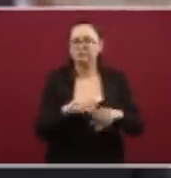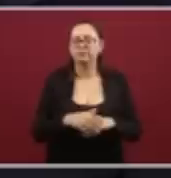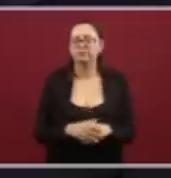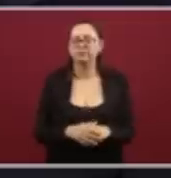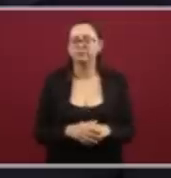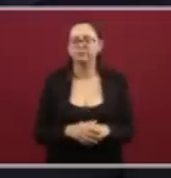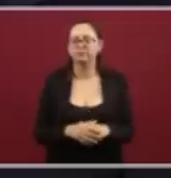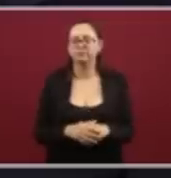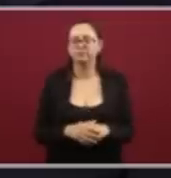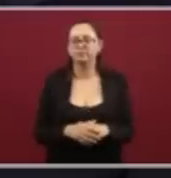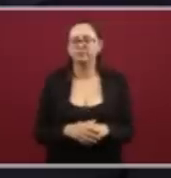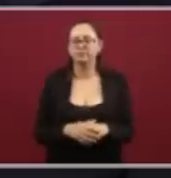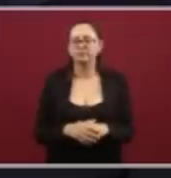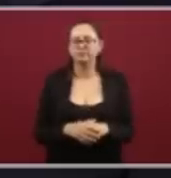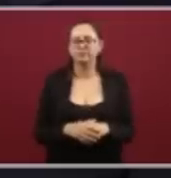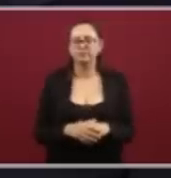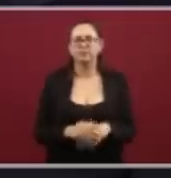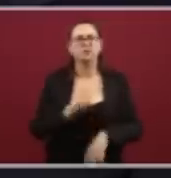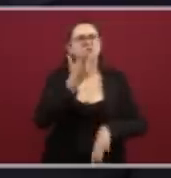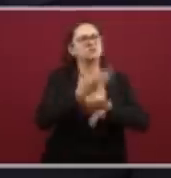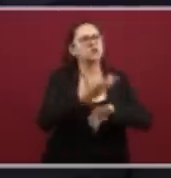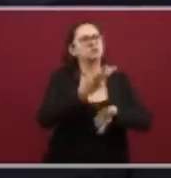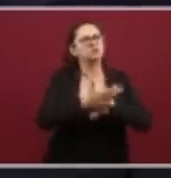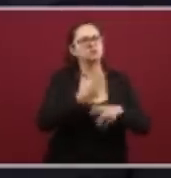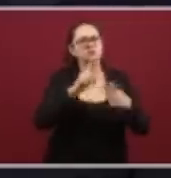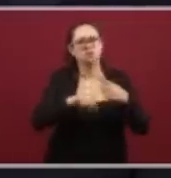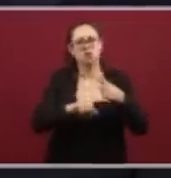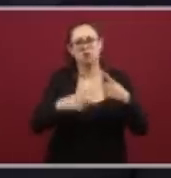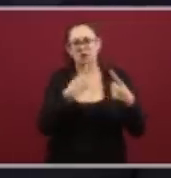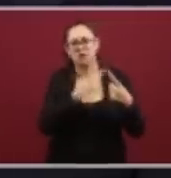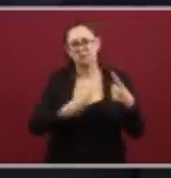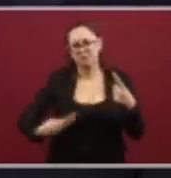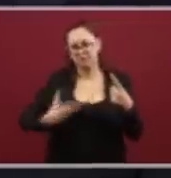va a encabezar por parte de eeuu el vicepresidente